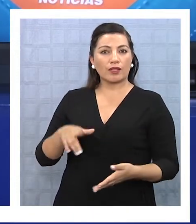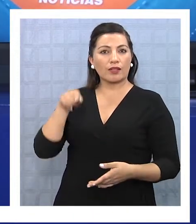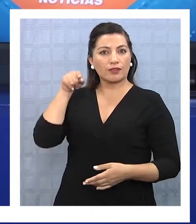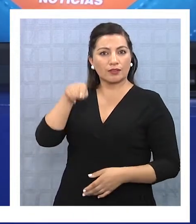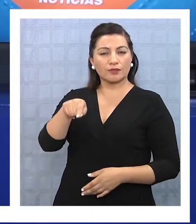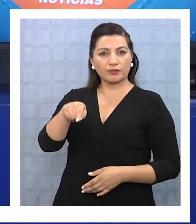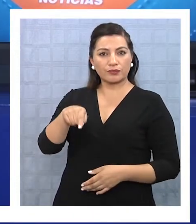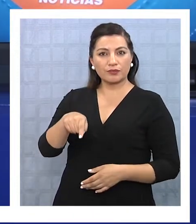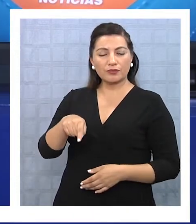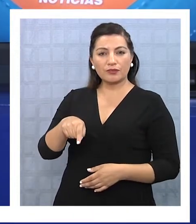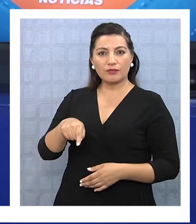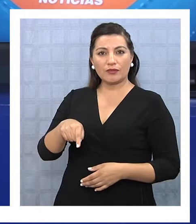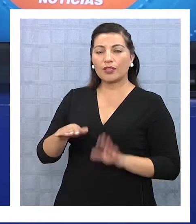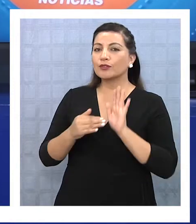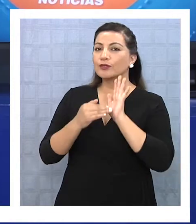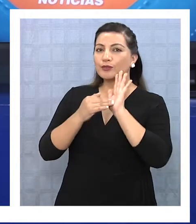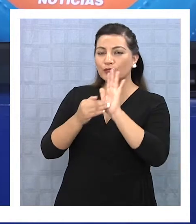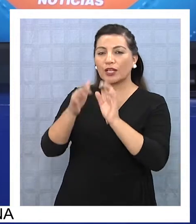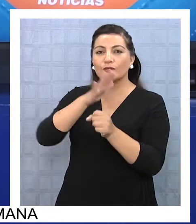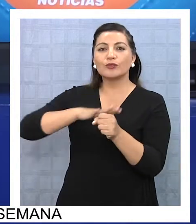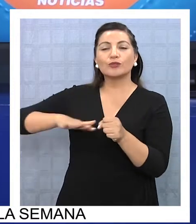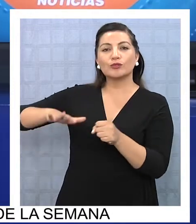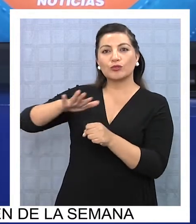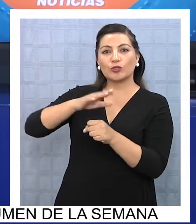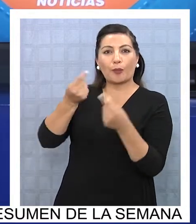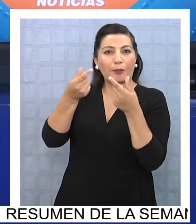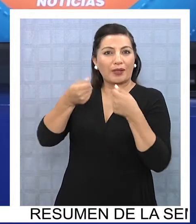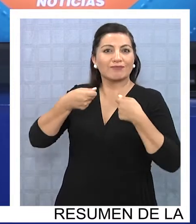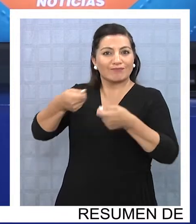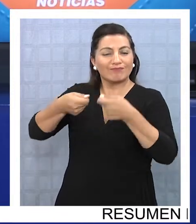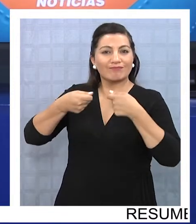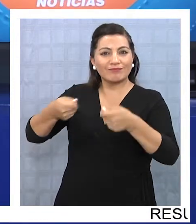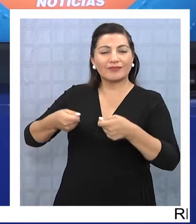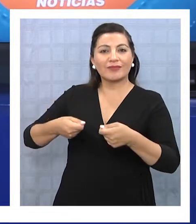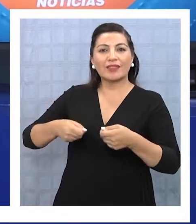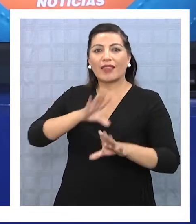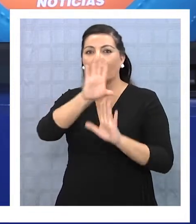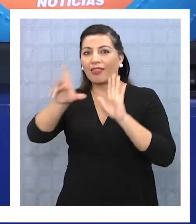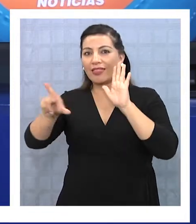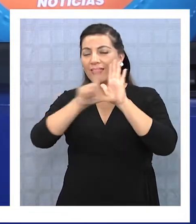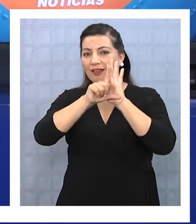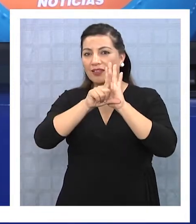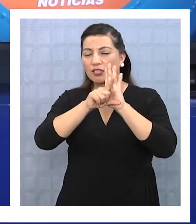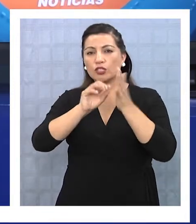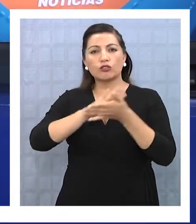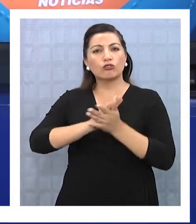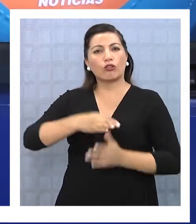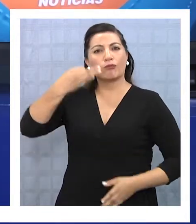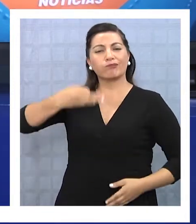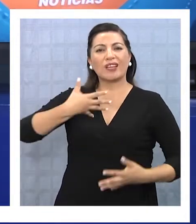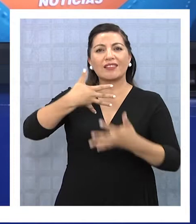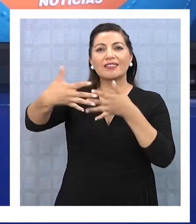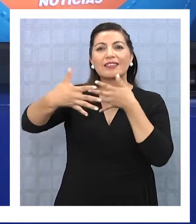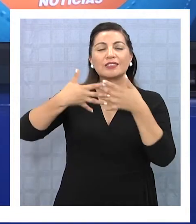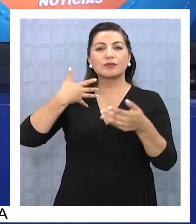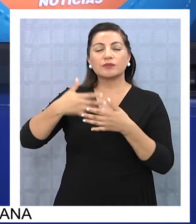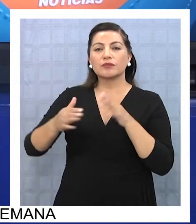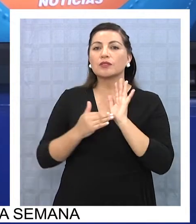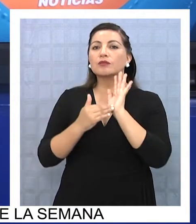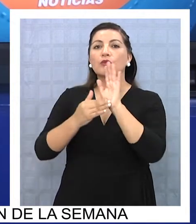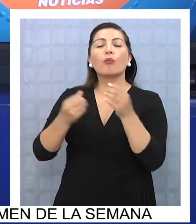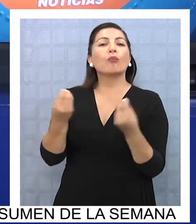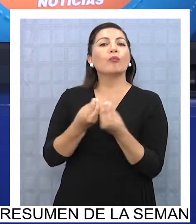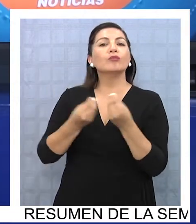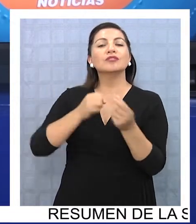tanto, esto de destacar un hecho o una inversión que está dentro de la ley, que es perfectamente legítima, que la hacen, ¿cierto?,